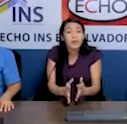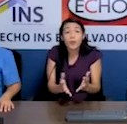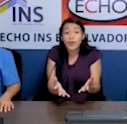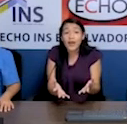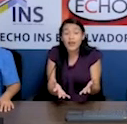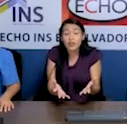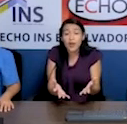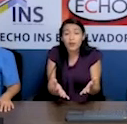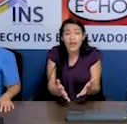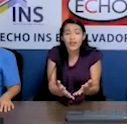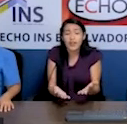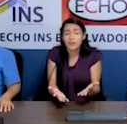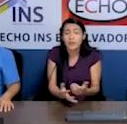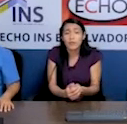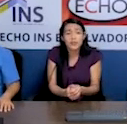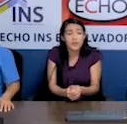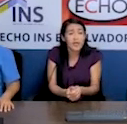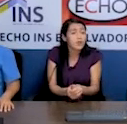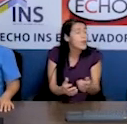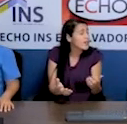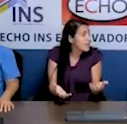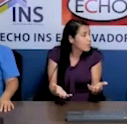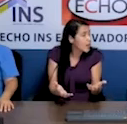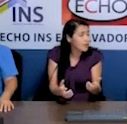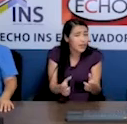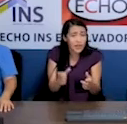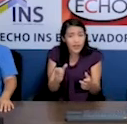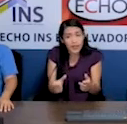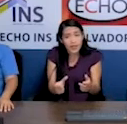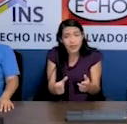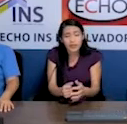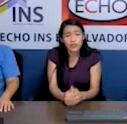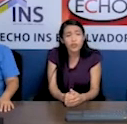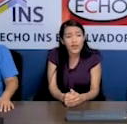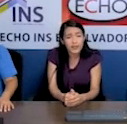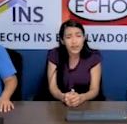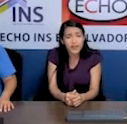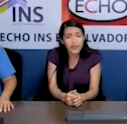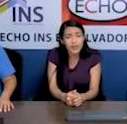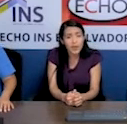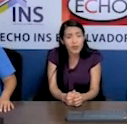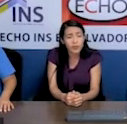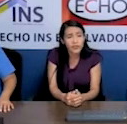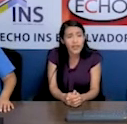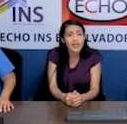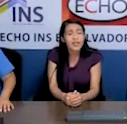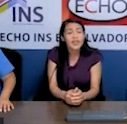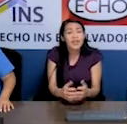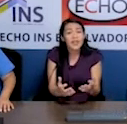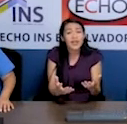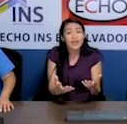irritabilidad, problemas cardiovasculares que se pueden presentar como arritmias, trastornos a nivel del intervalo